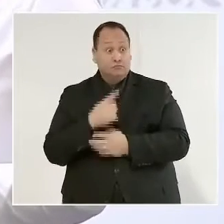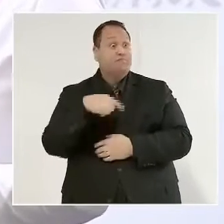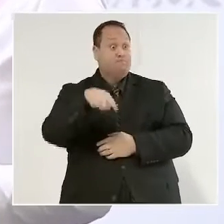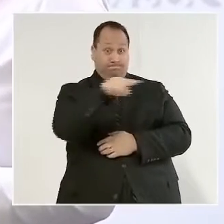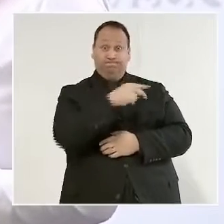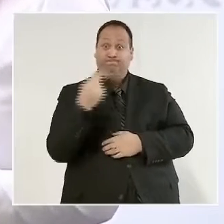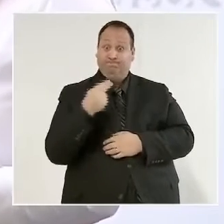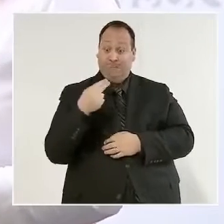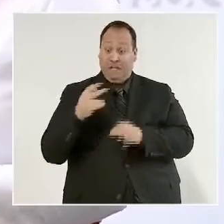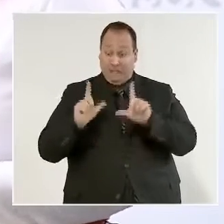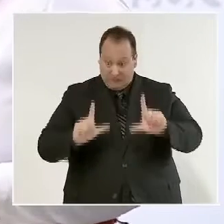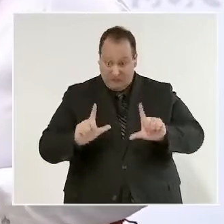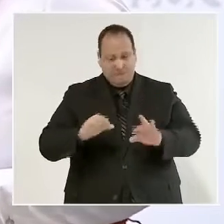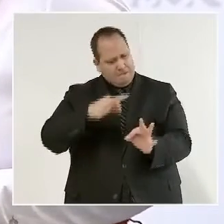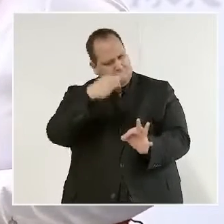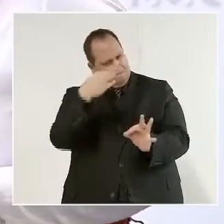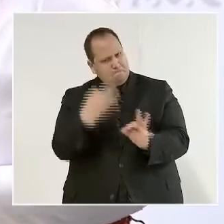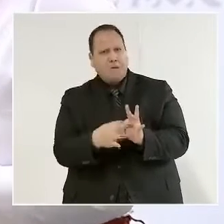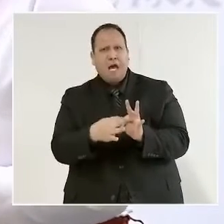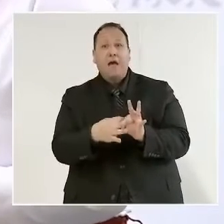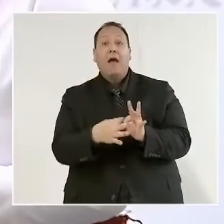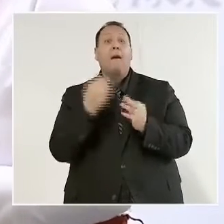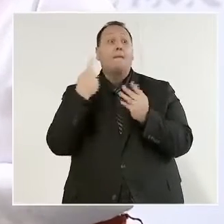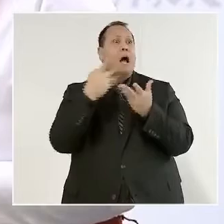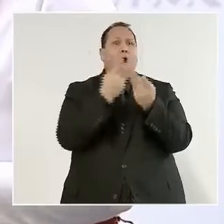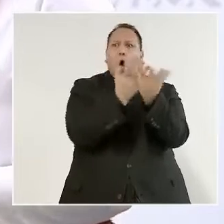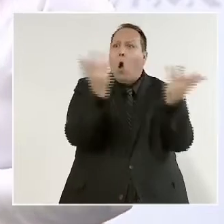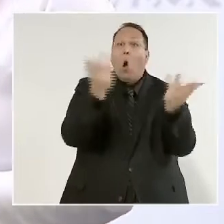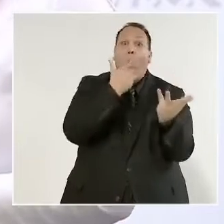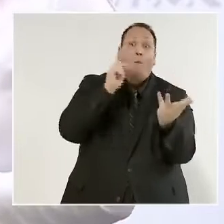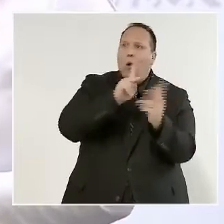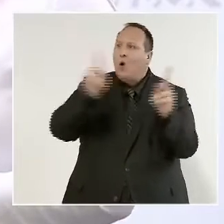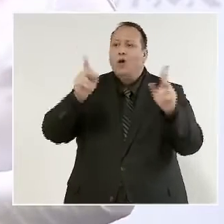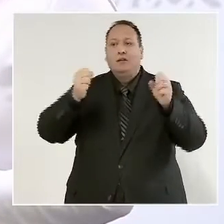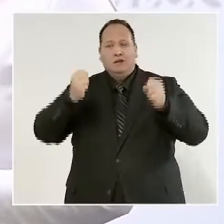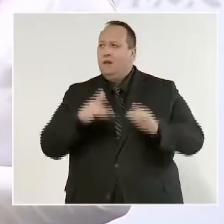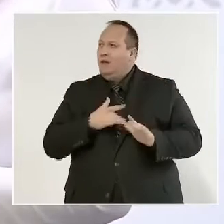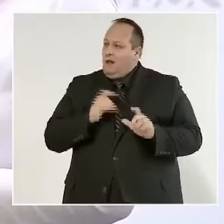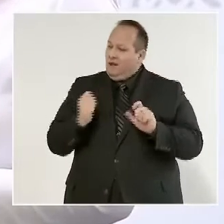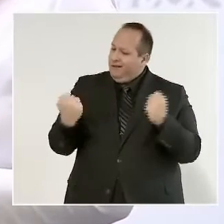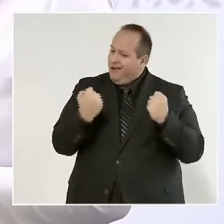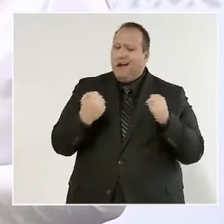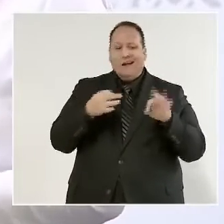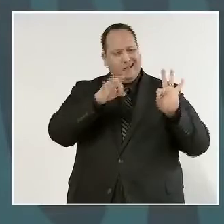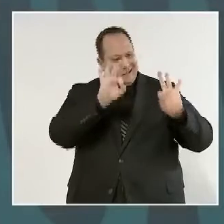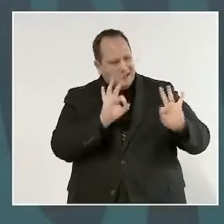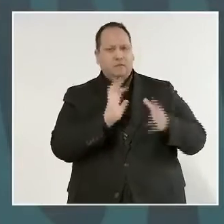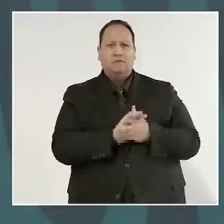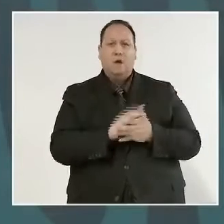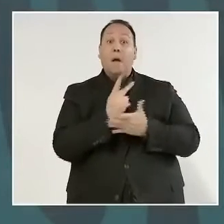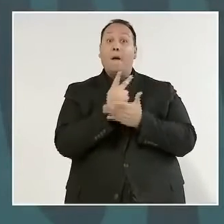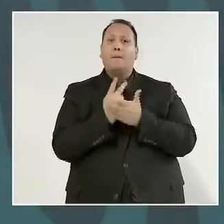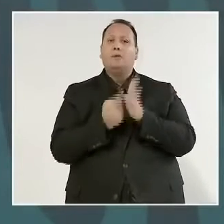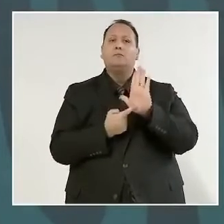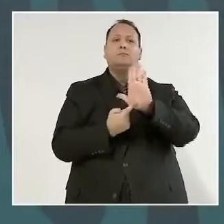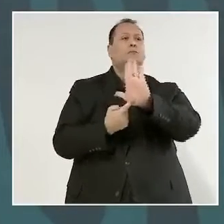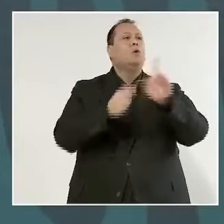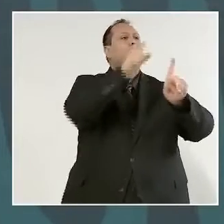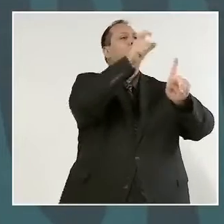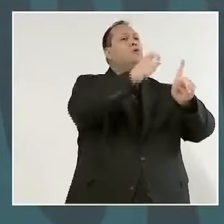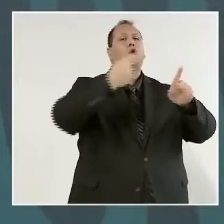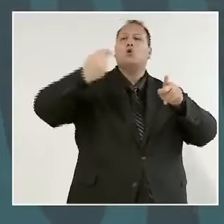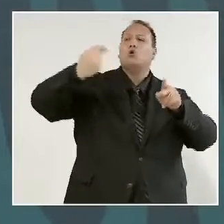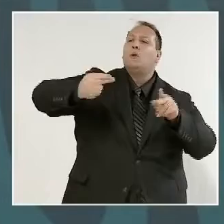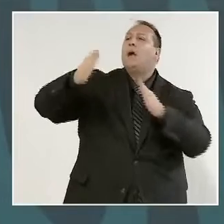ser regularizados por la seguridad de todas y de todos. El programa dará rostro, nombre